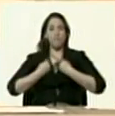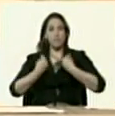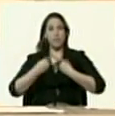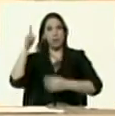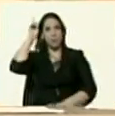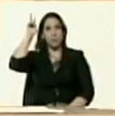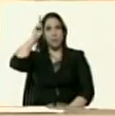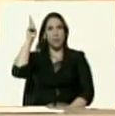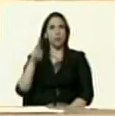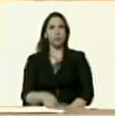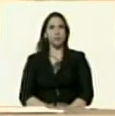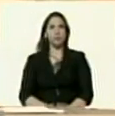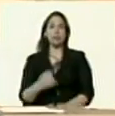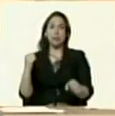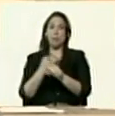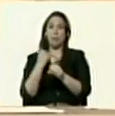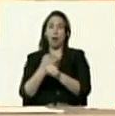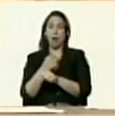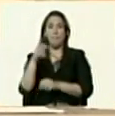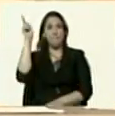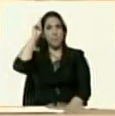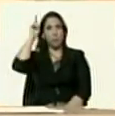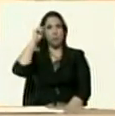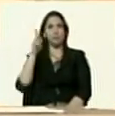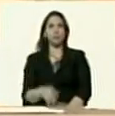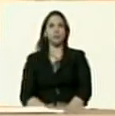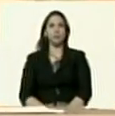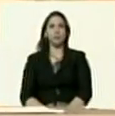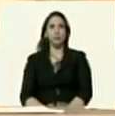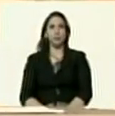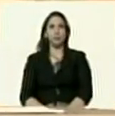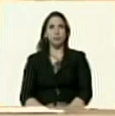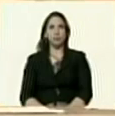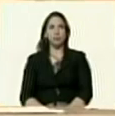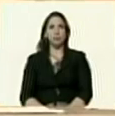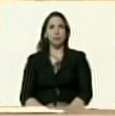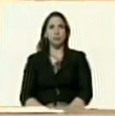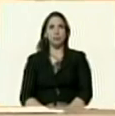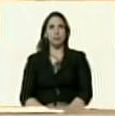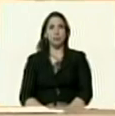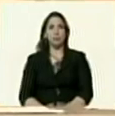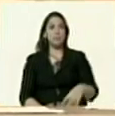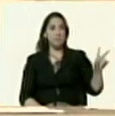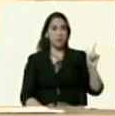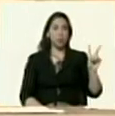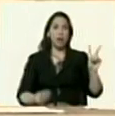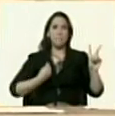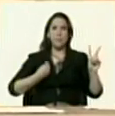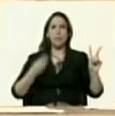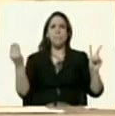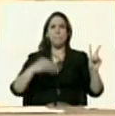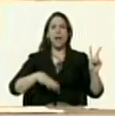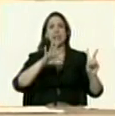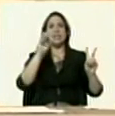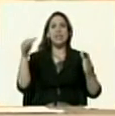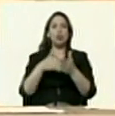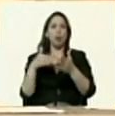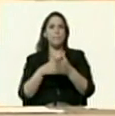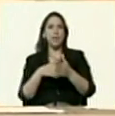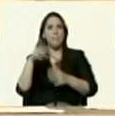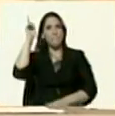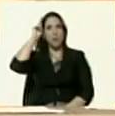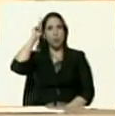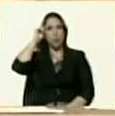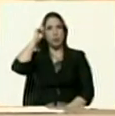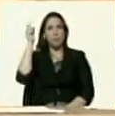venezolanas que viven y trabajan dignamente en Perú. En Venezuela viven más de 500.000 peruanos,